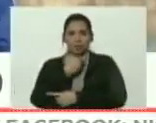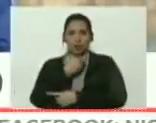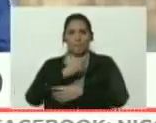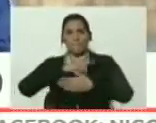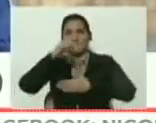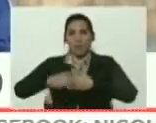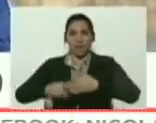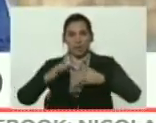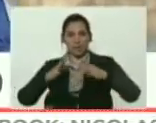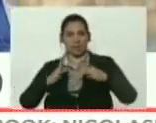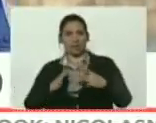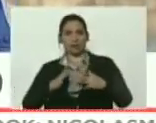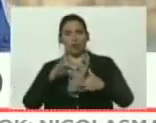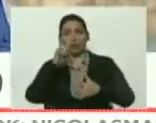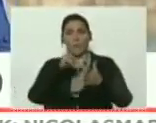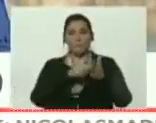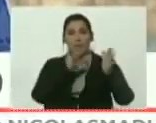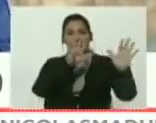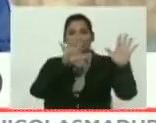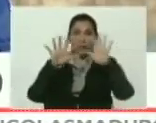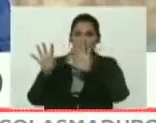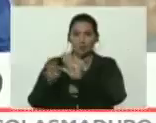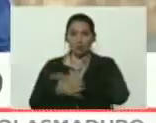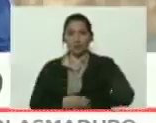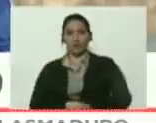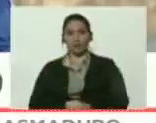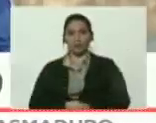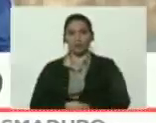Plan Recreacional 2019.